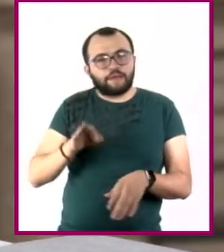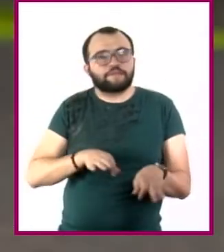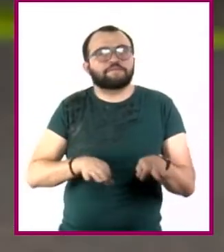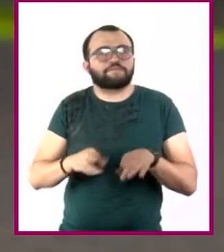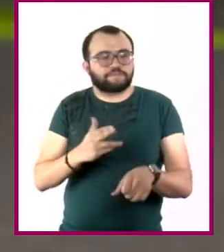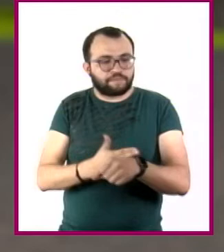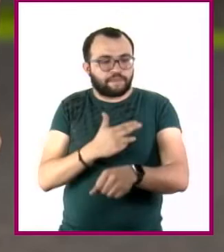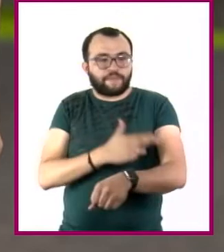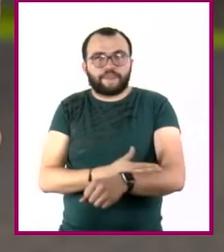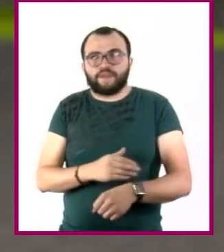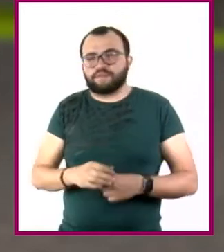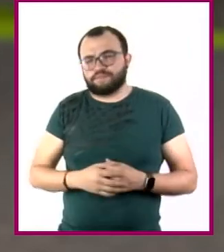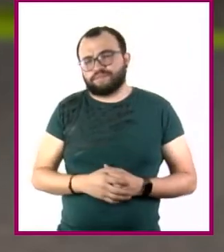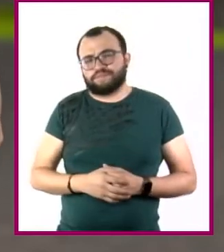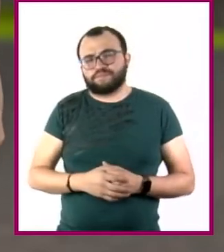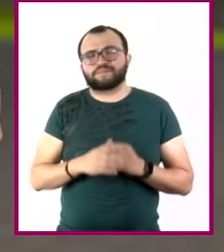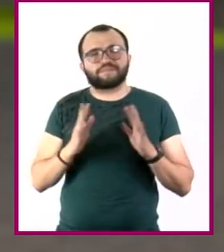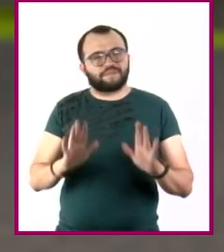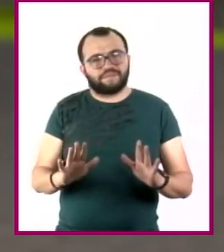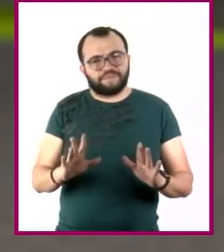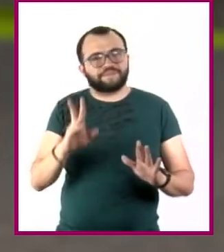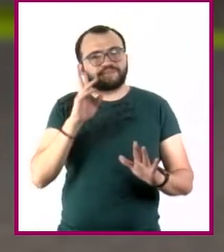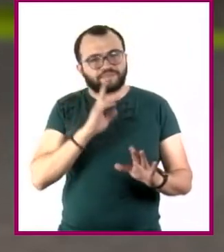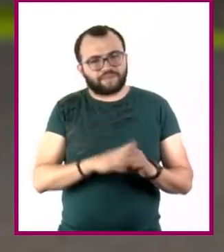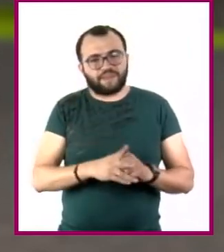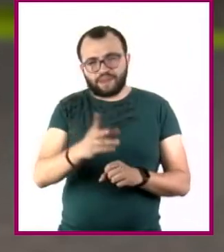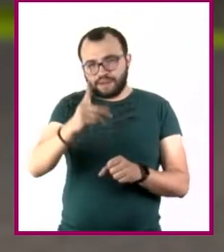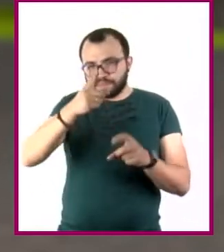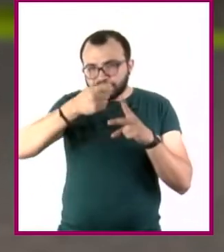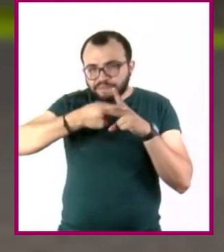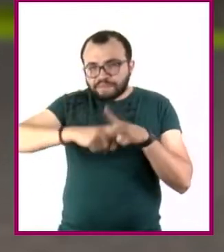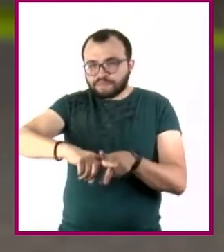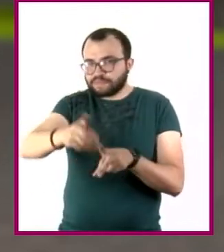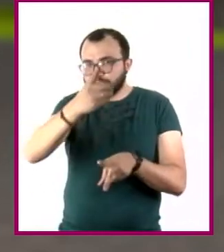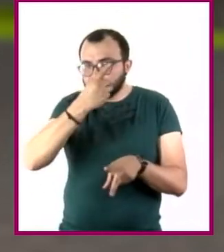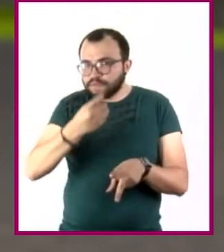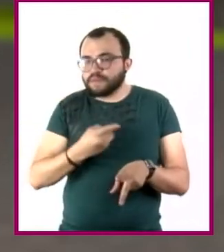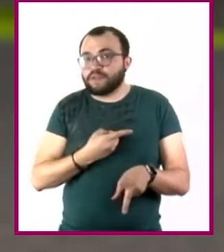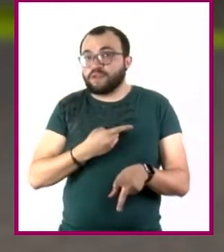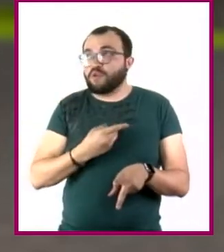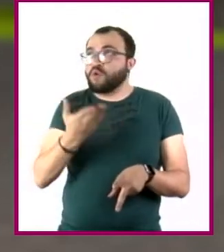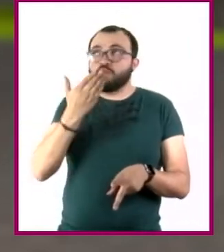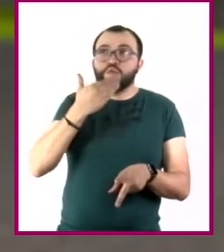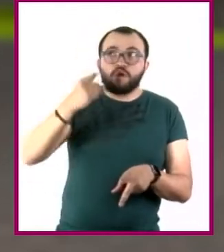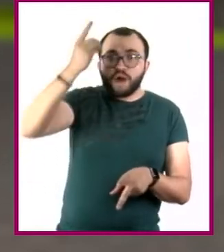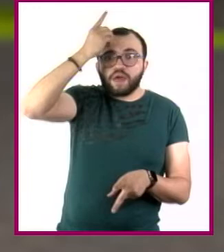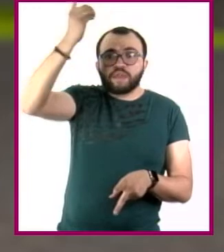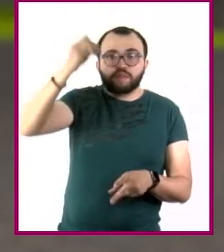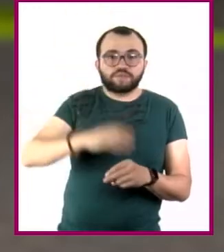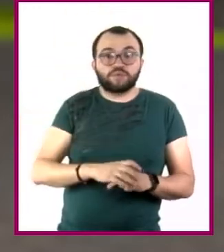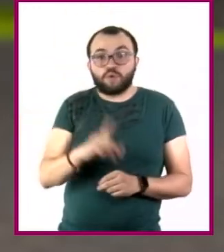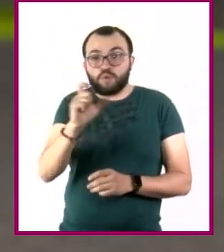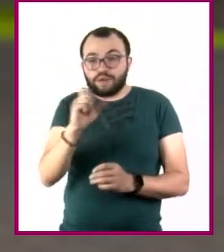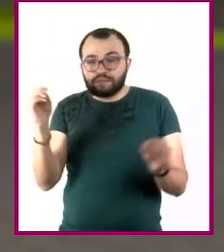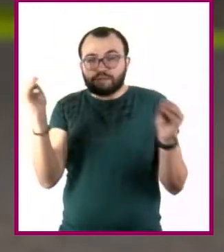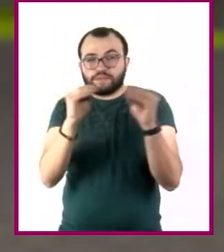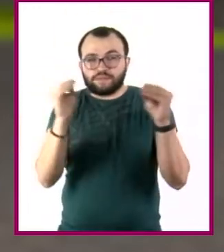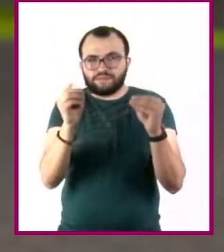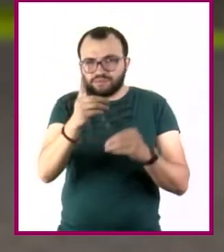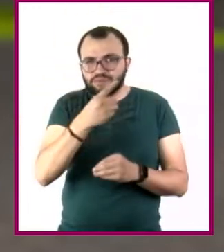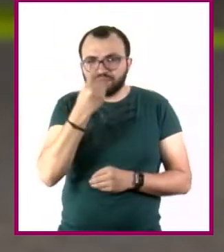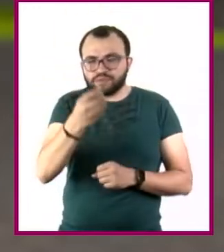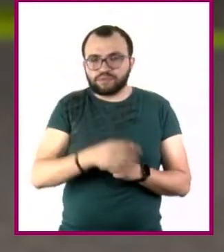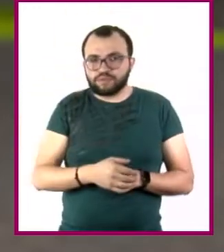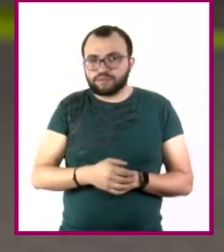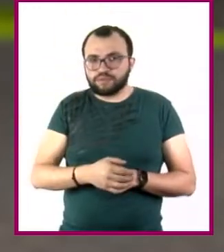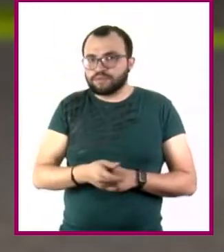sí. Pero, a ver, al principio usted decía que no hay un Dios y después de discutir con nosotros, dice que no se